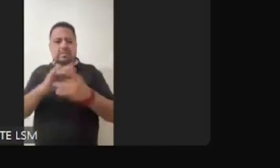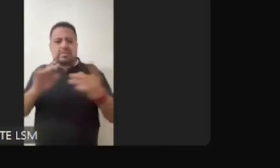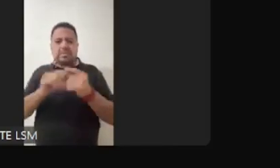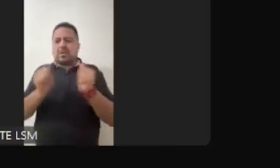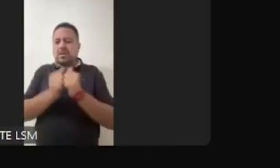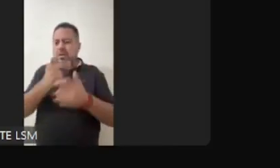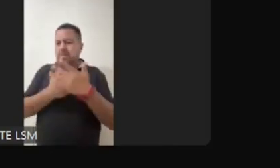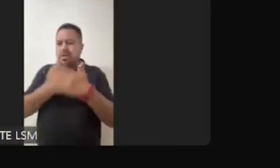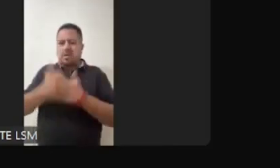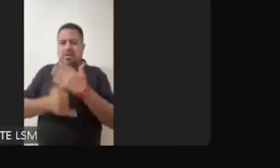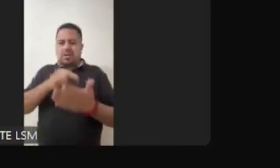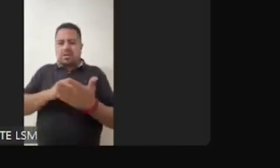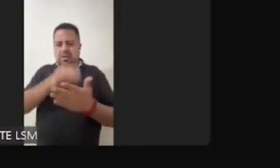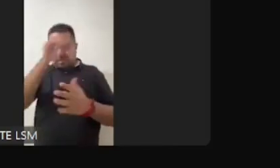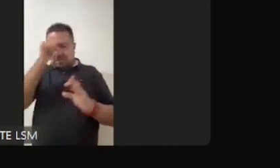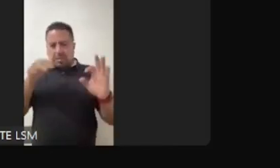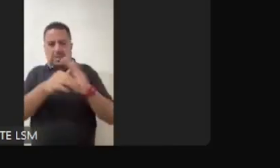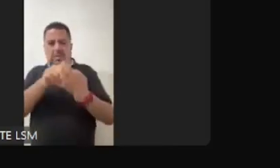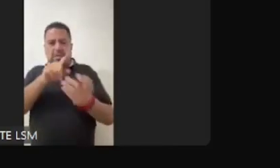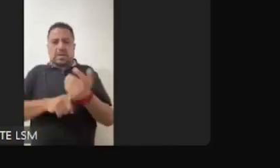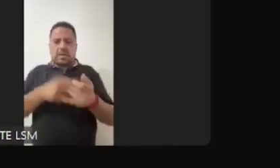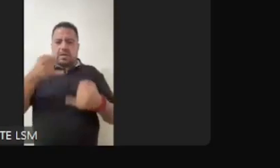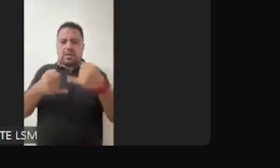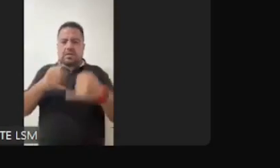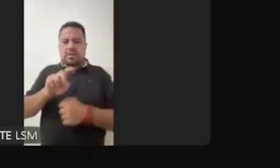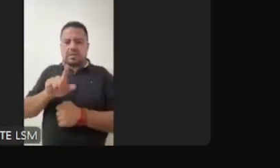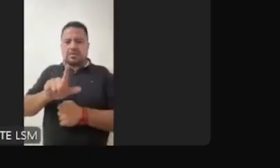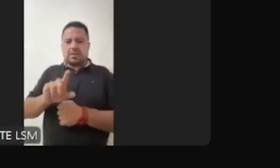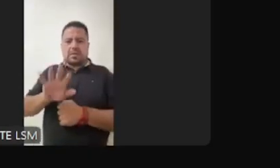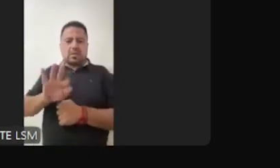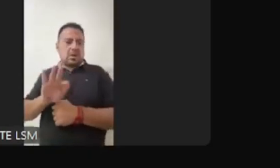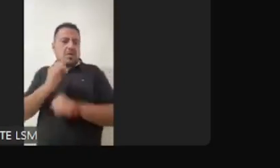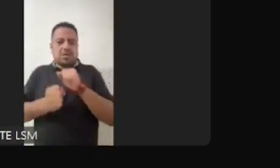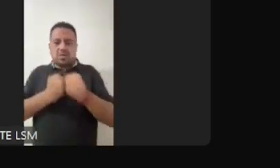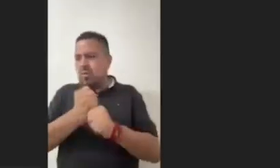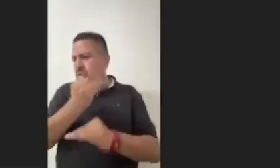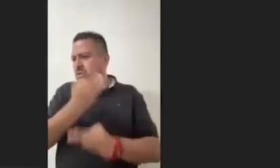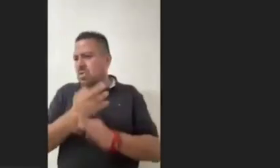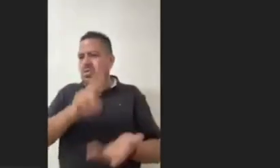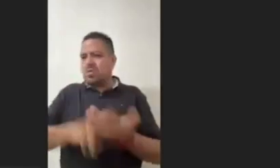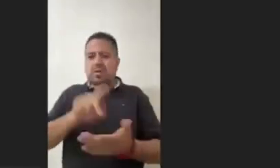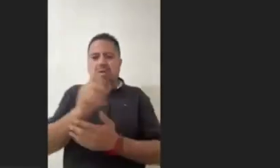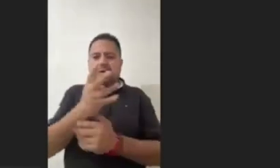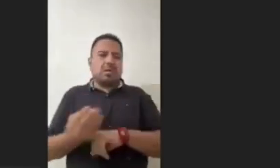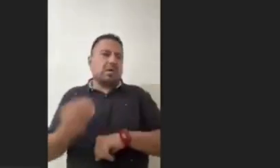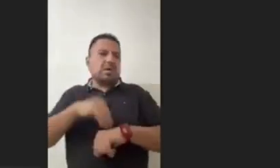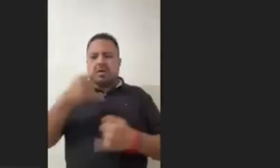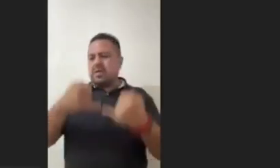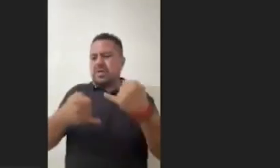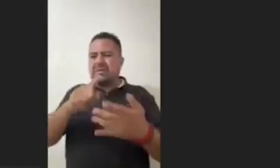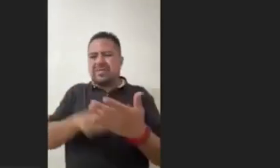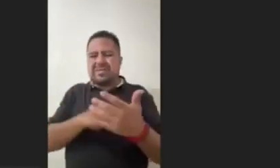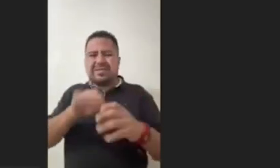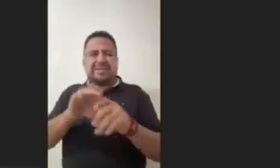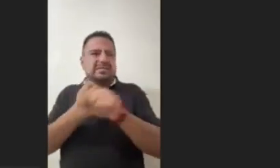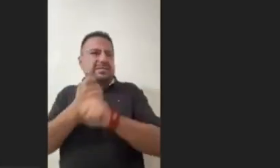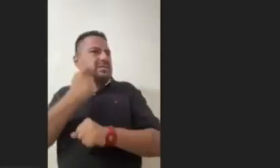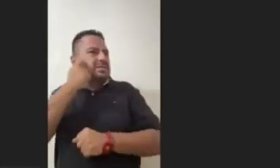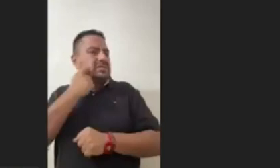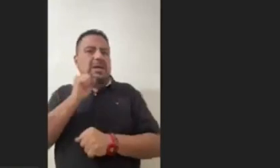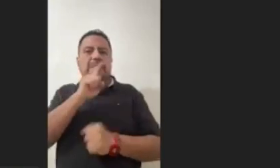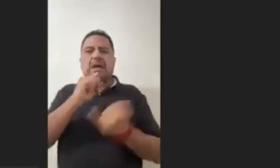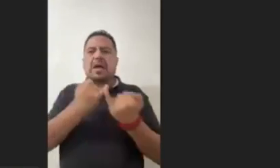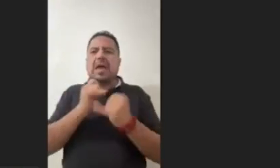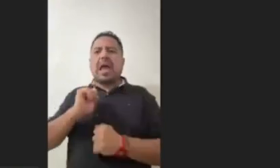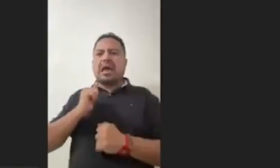proyectos de laudos convenios tribunal 37 y 40 de este año promovidos por el tribunal electoral del Estado de Guerrero y